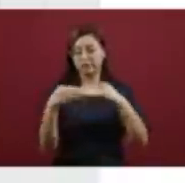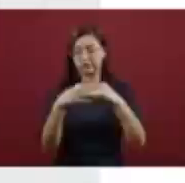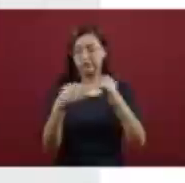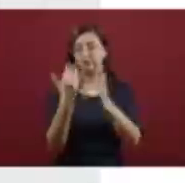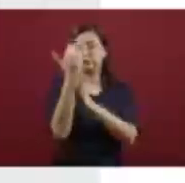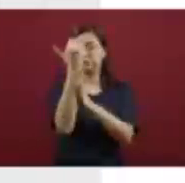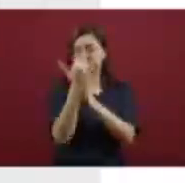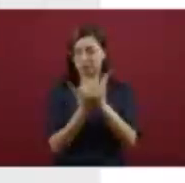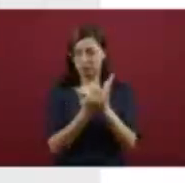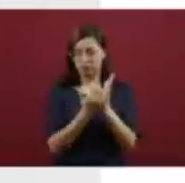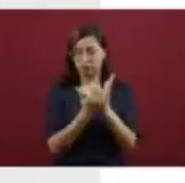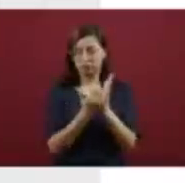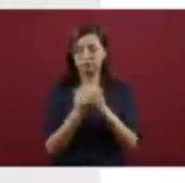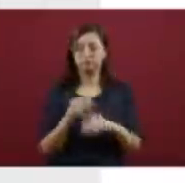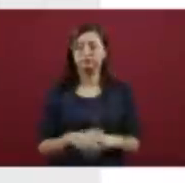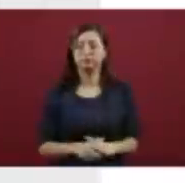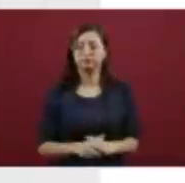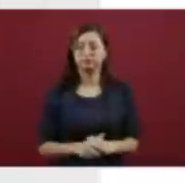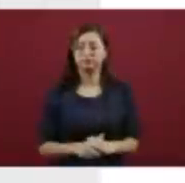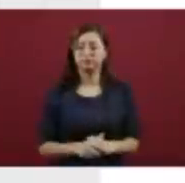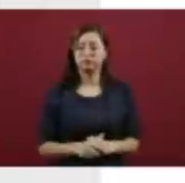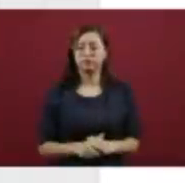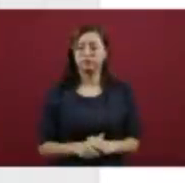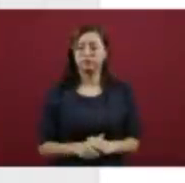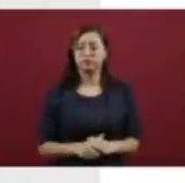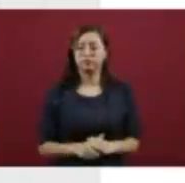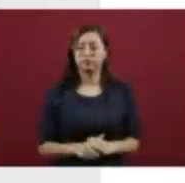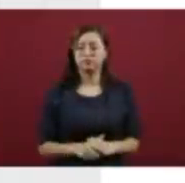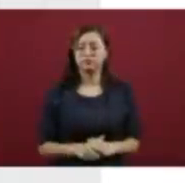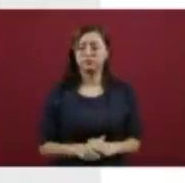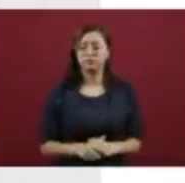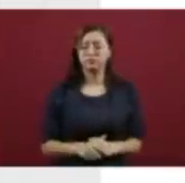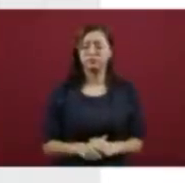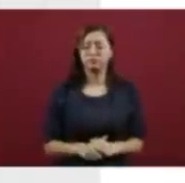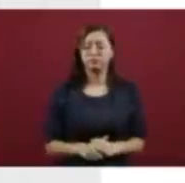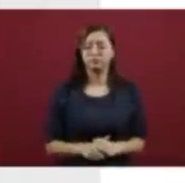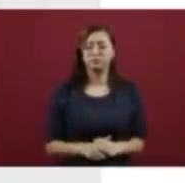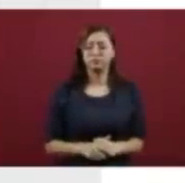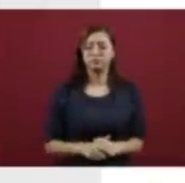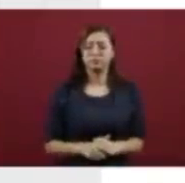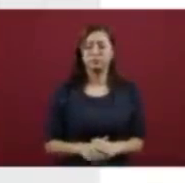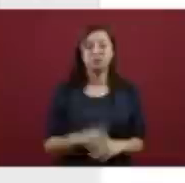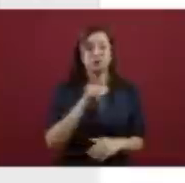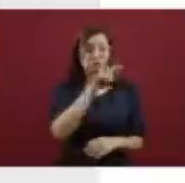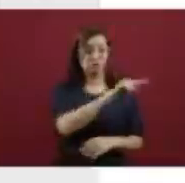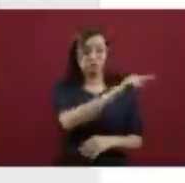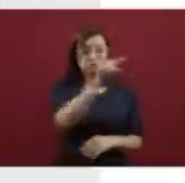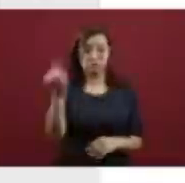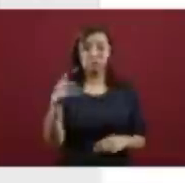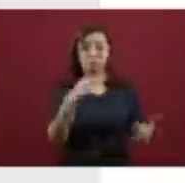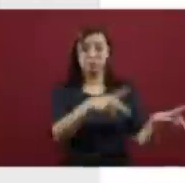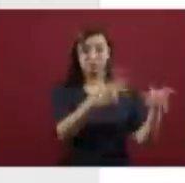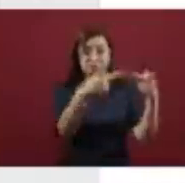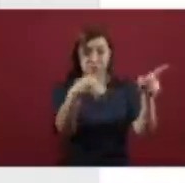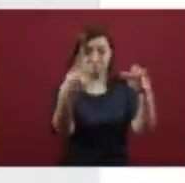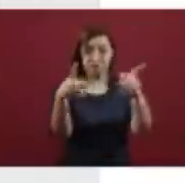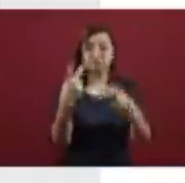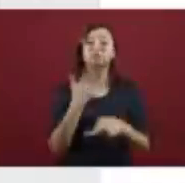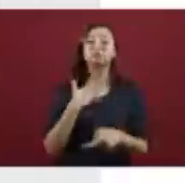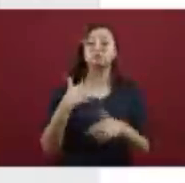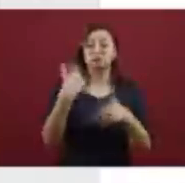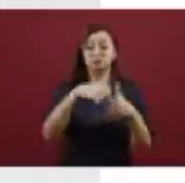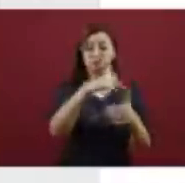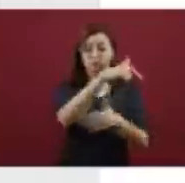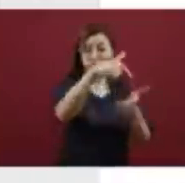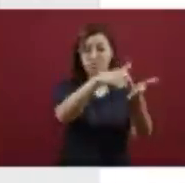inflacionario, y en el caso de las estaciones de servicio deberían de vender sobre 20.96, que es el